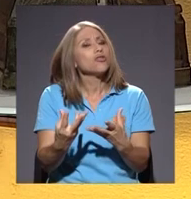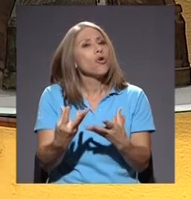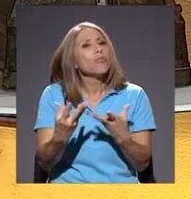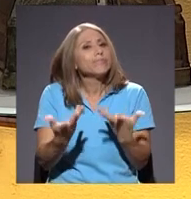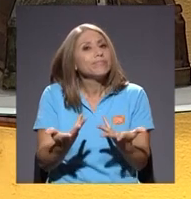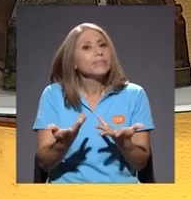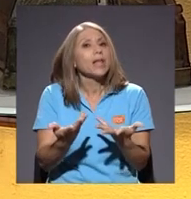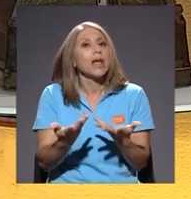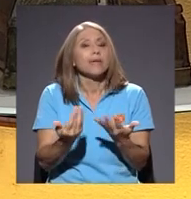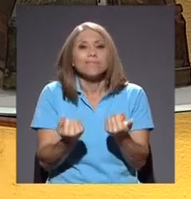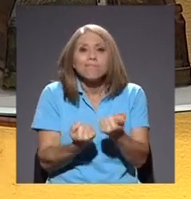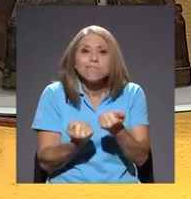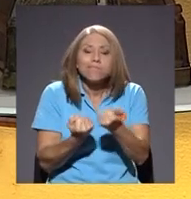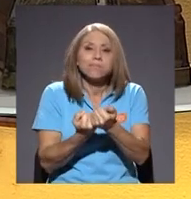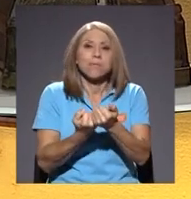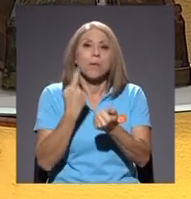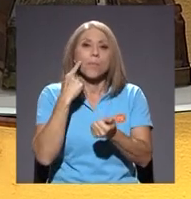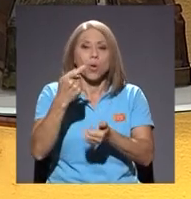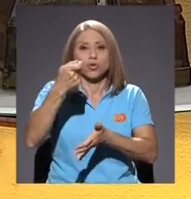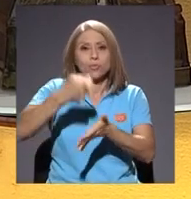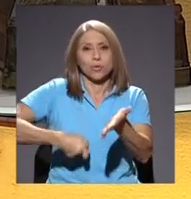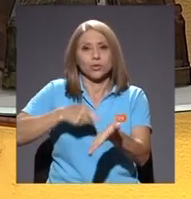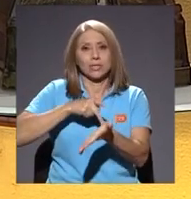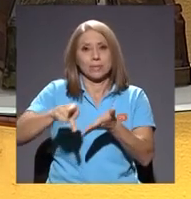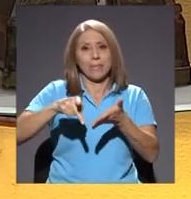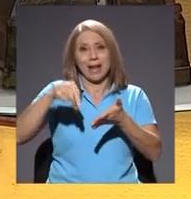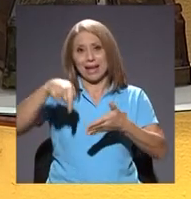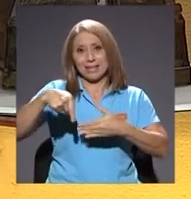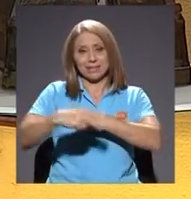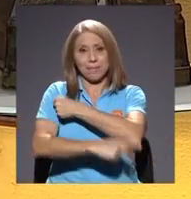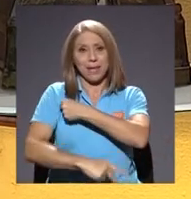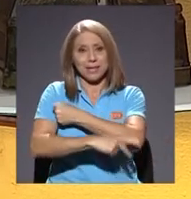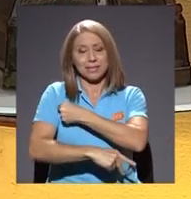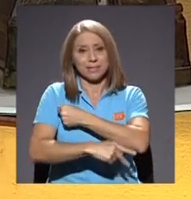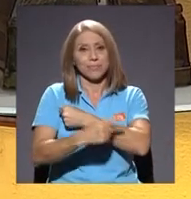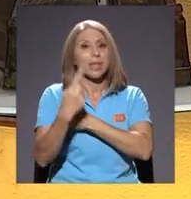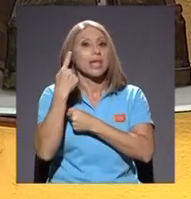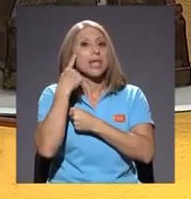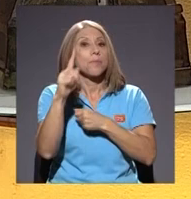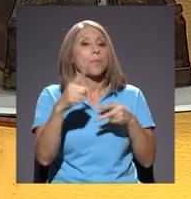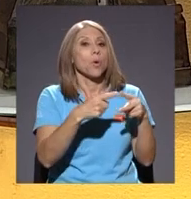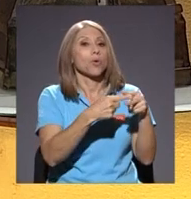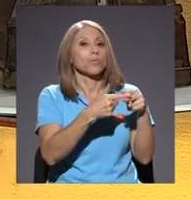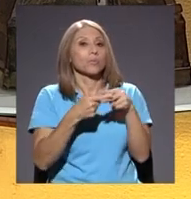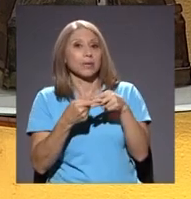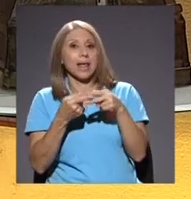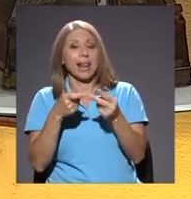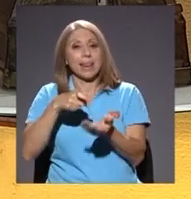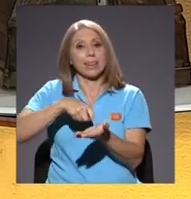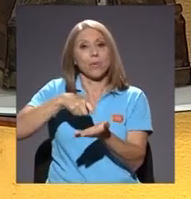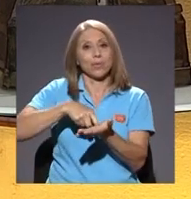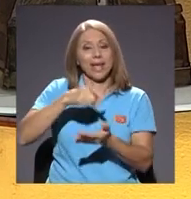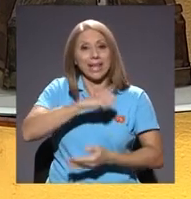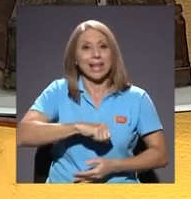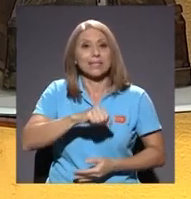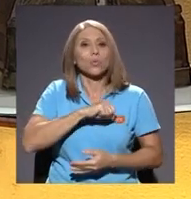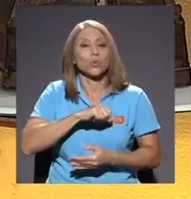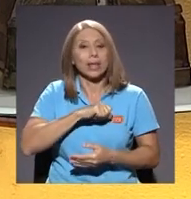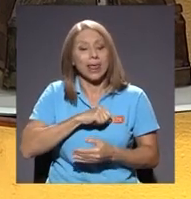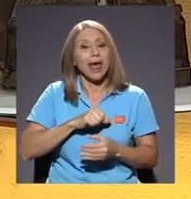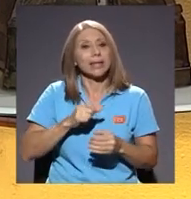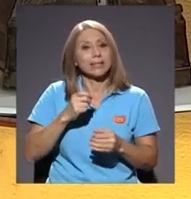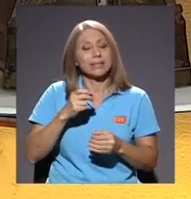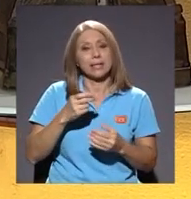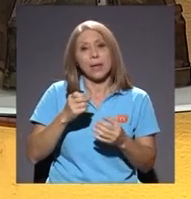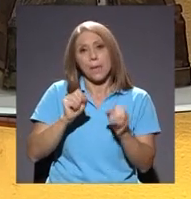impuestos que se pagan en este país y por la deuda que las autoridades fiscales pueden ir asumiendo